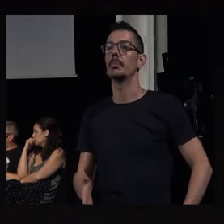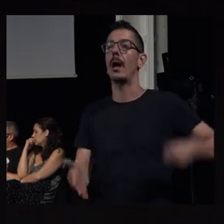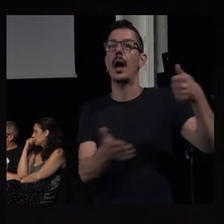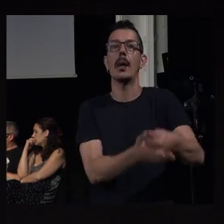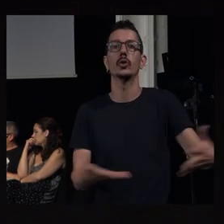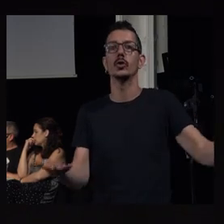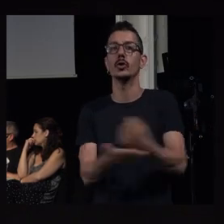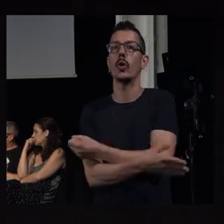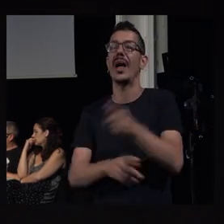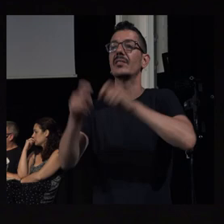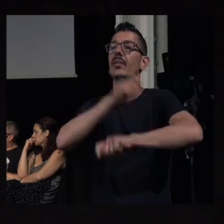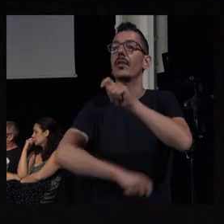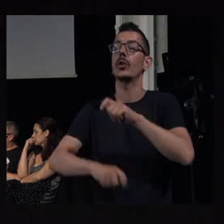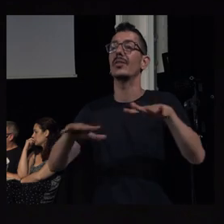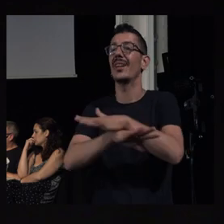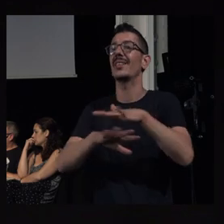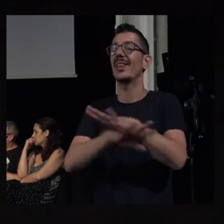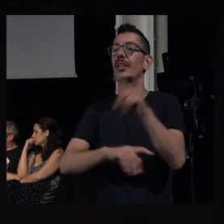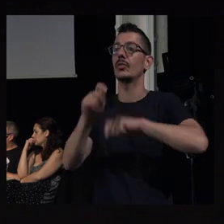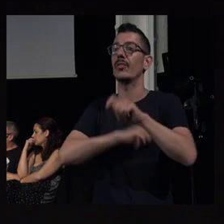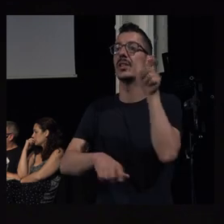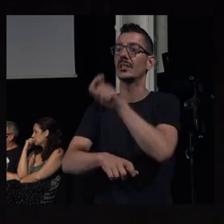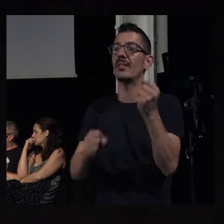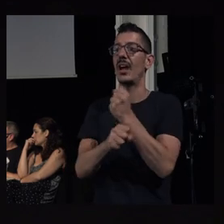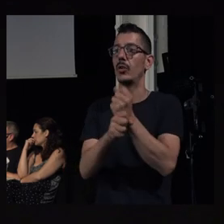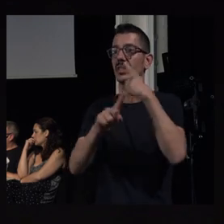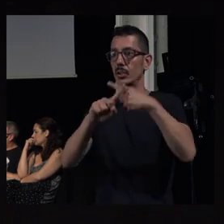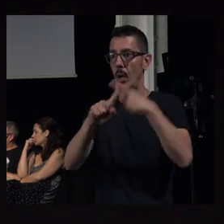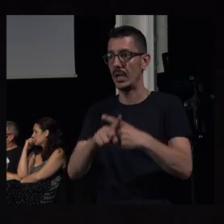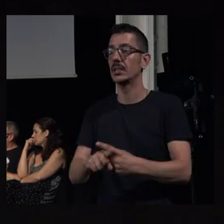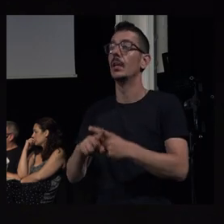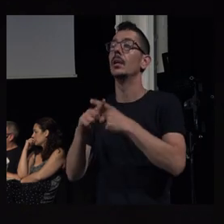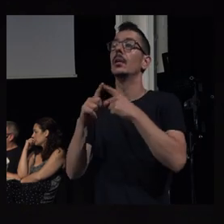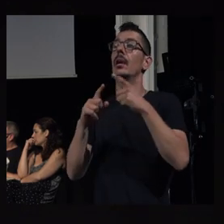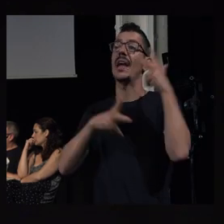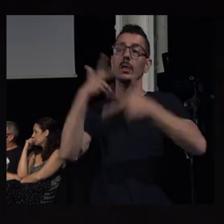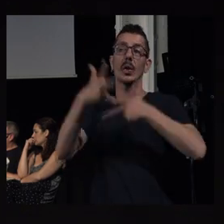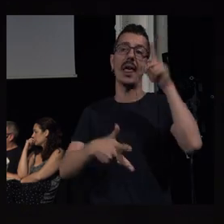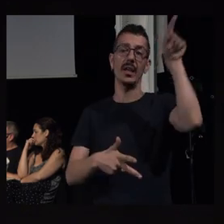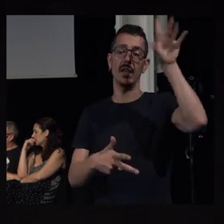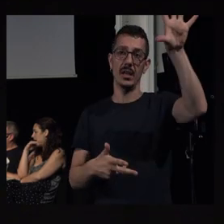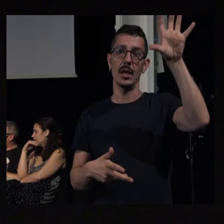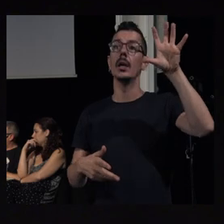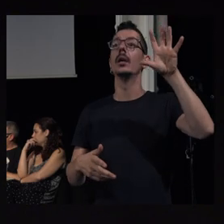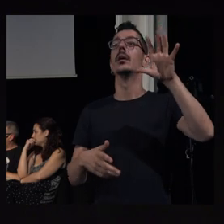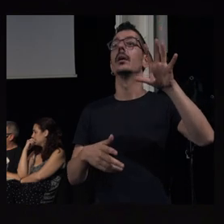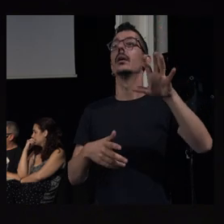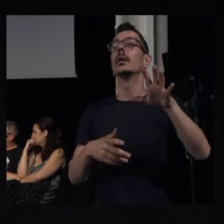encuentro de asociaciones, de red de asociaciones que trabajan con trabajadoras sexuales. En este sentido, ahí en Euskal Herria no tenemos